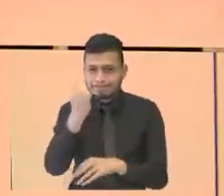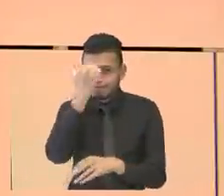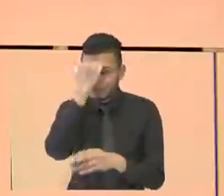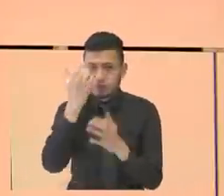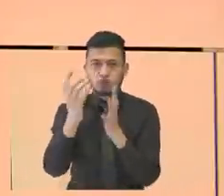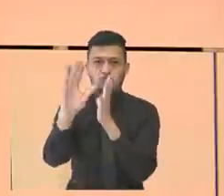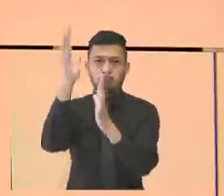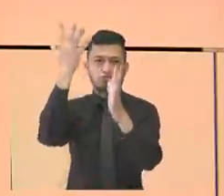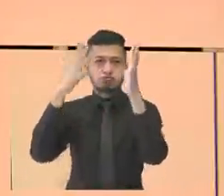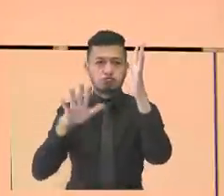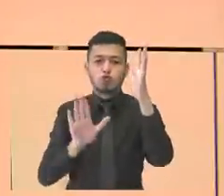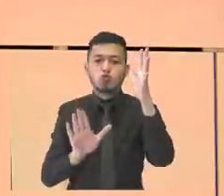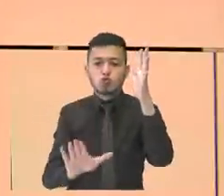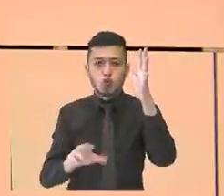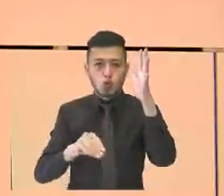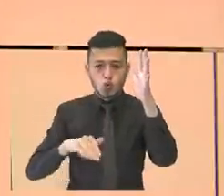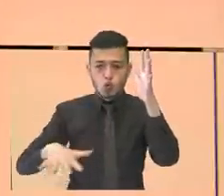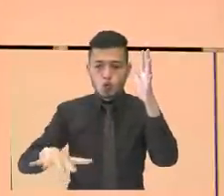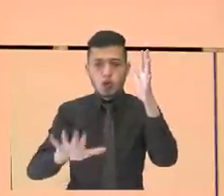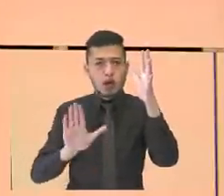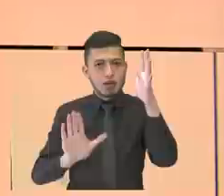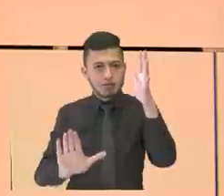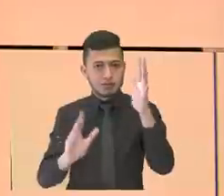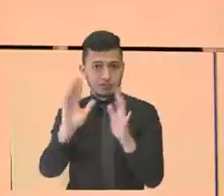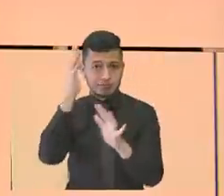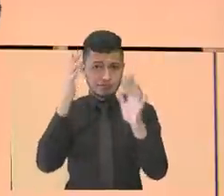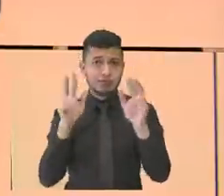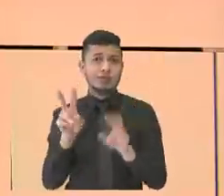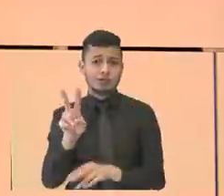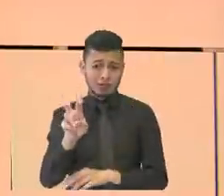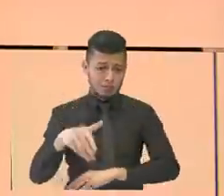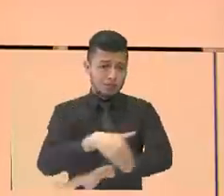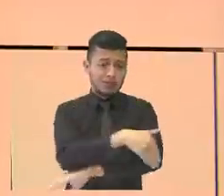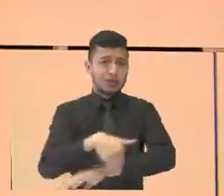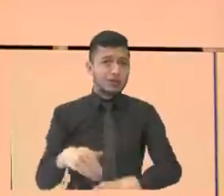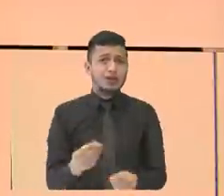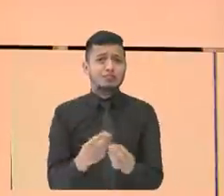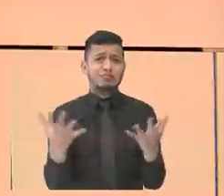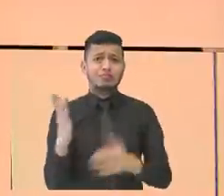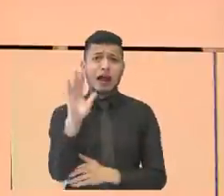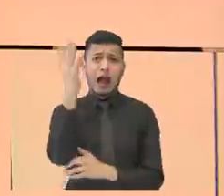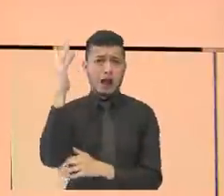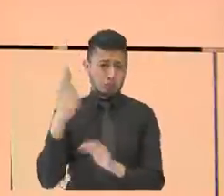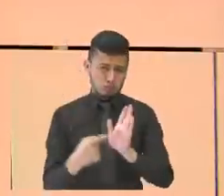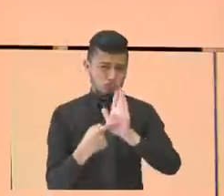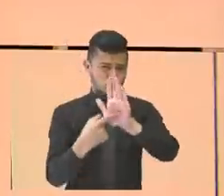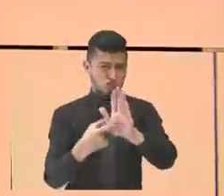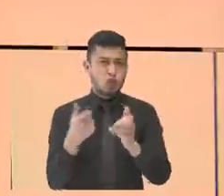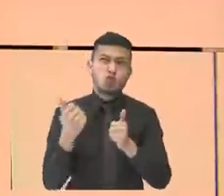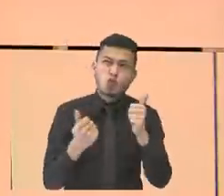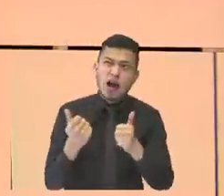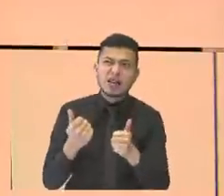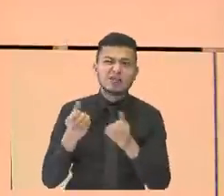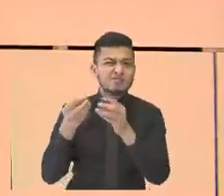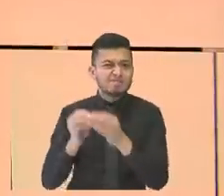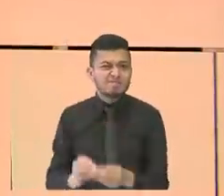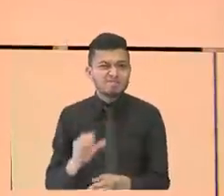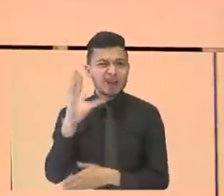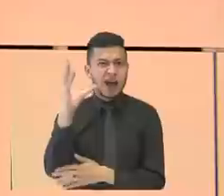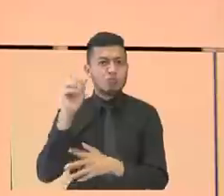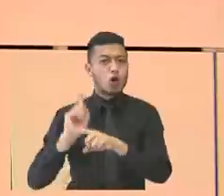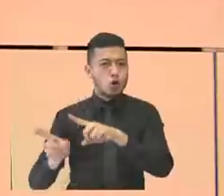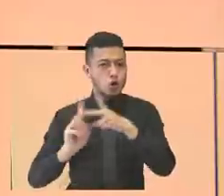arborización nativa, ¿no? La séptima tiene una enorme variedad de árboles, ahora les vamos a mostrar más en detalle. Y, por